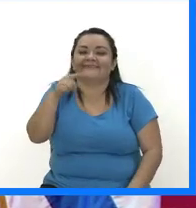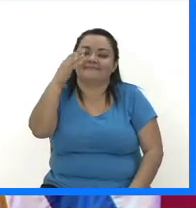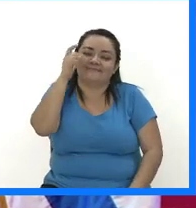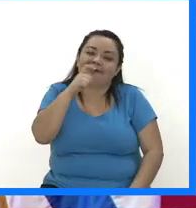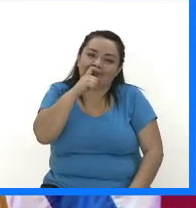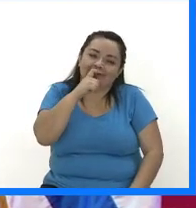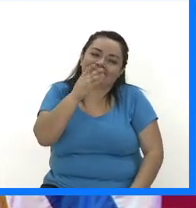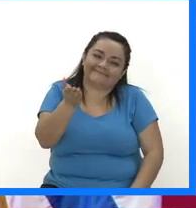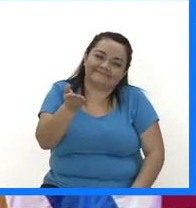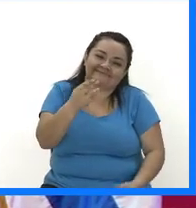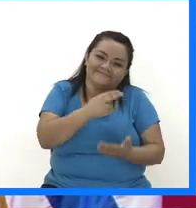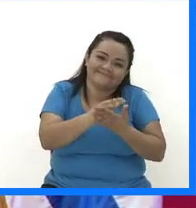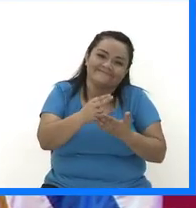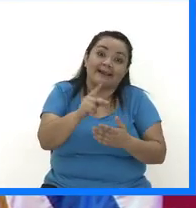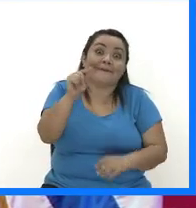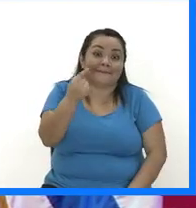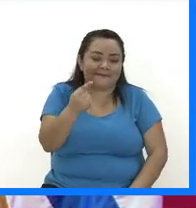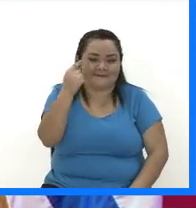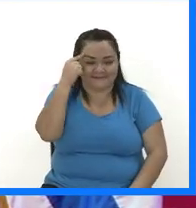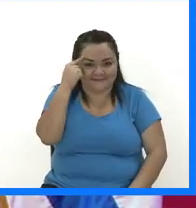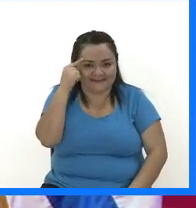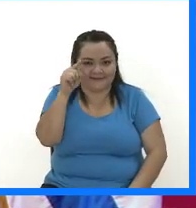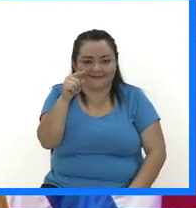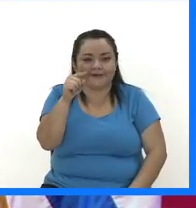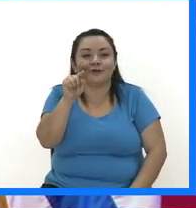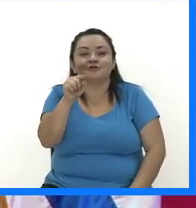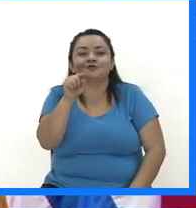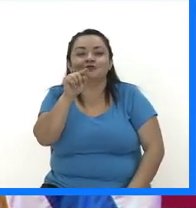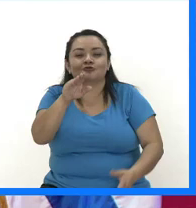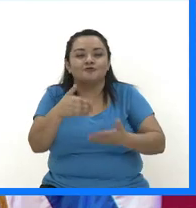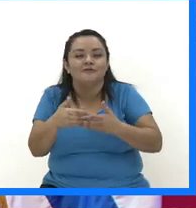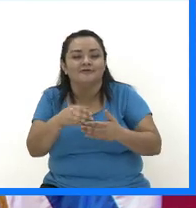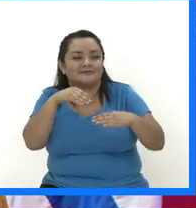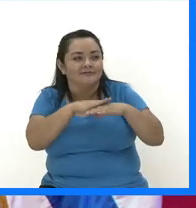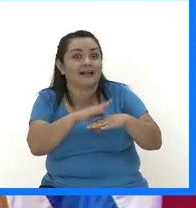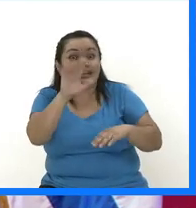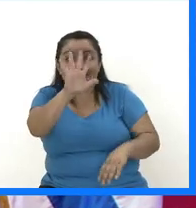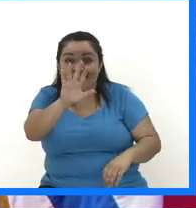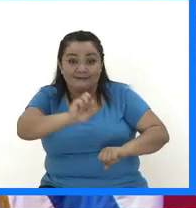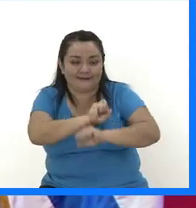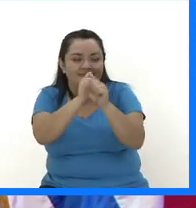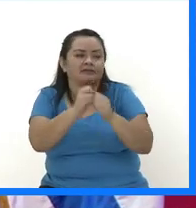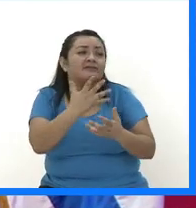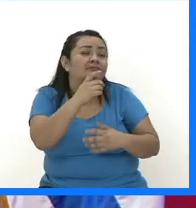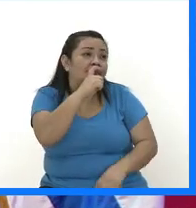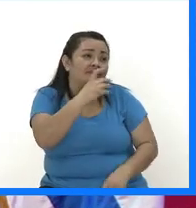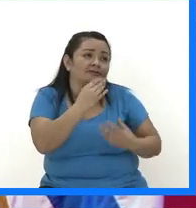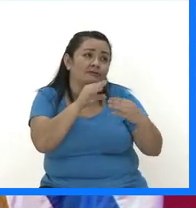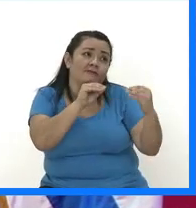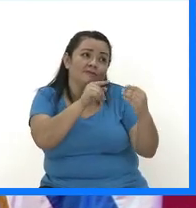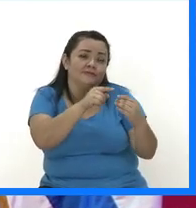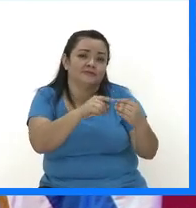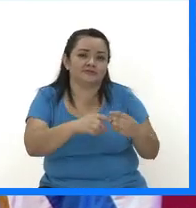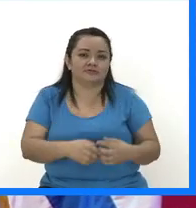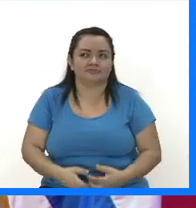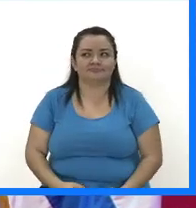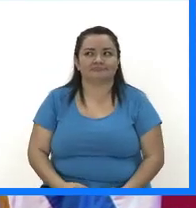papá lo primero que se te ocurre cuando tu hijo te dice a las 5 de la mañana que quiere hablar contigo